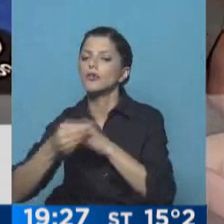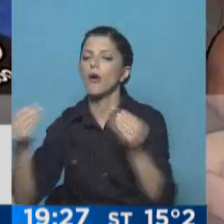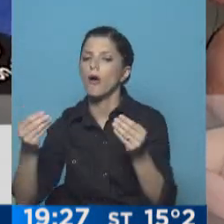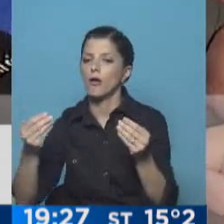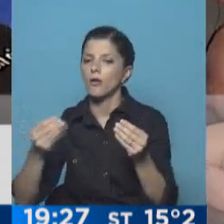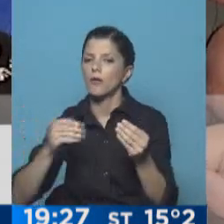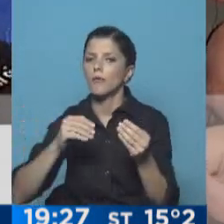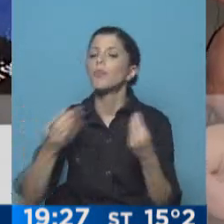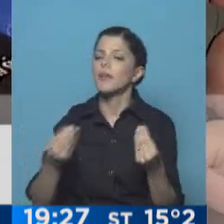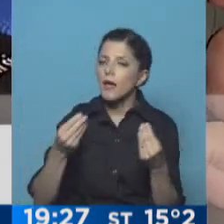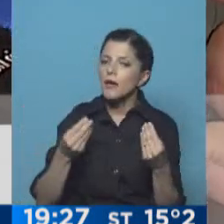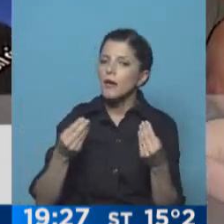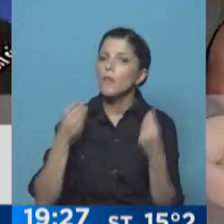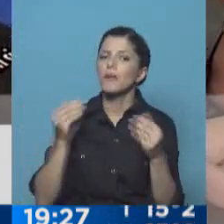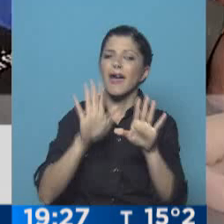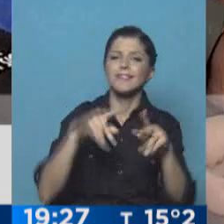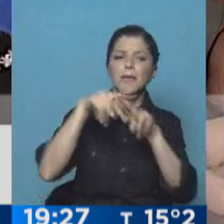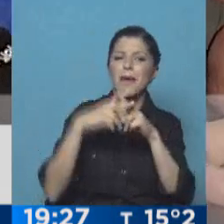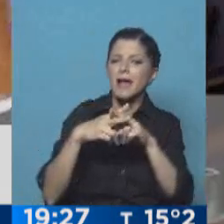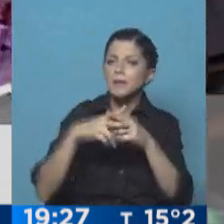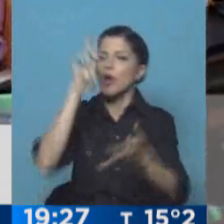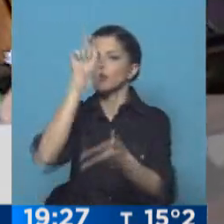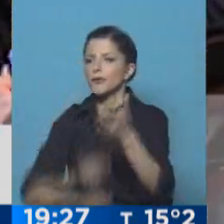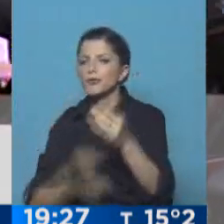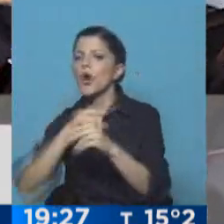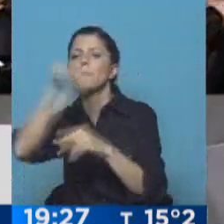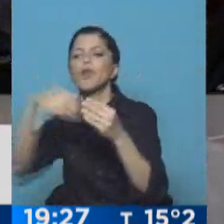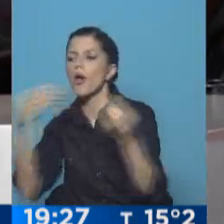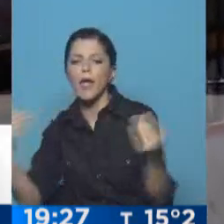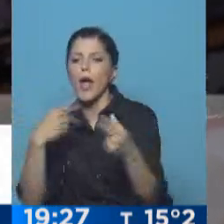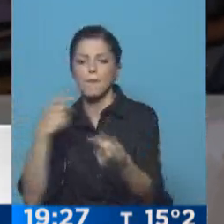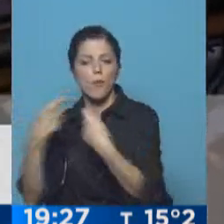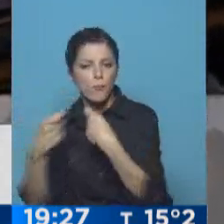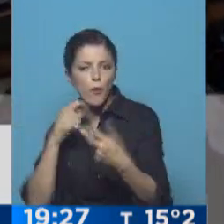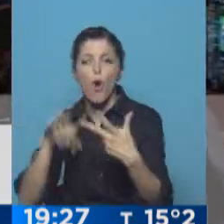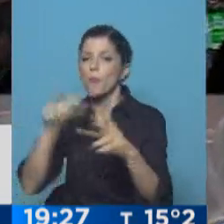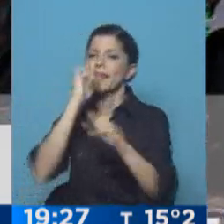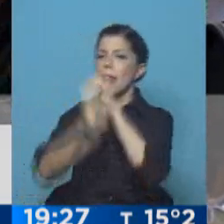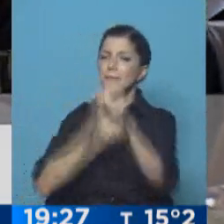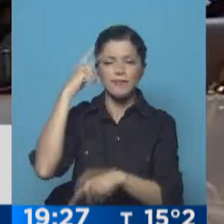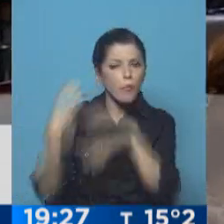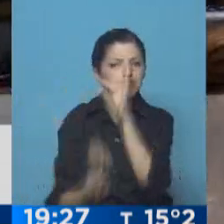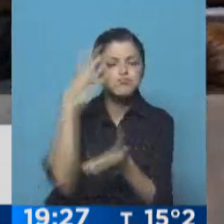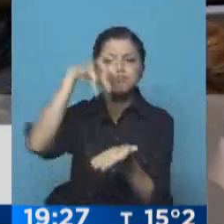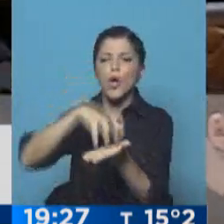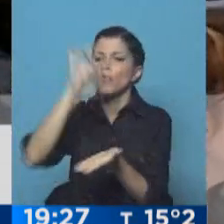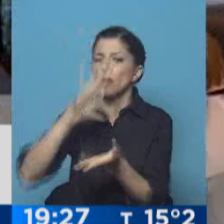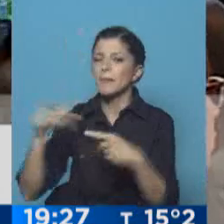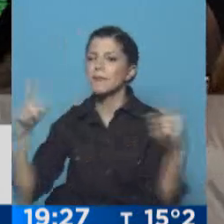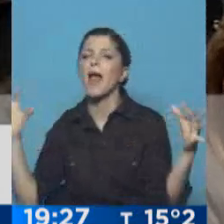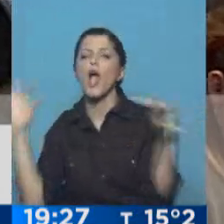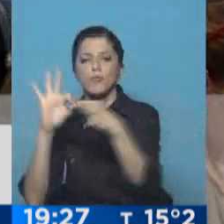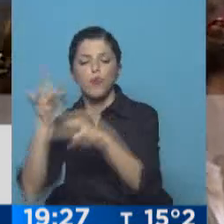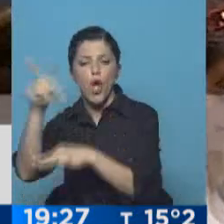de esas contrataciones, por qué se utilizaron los mecanismos que se utilizaron, por qué una empresa creada a tal fin solamente para contratar con la ciudad, por